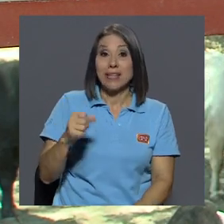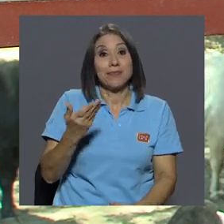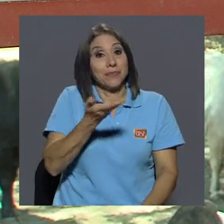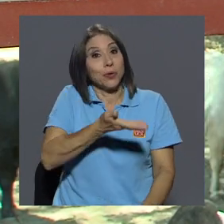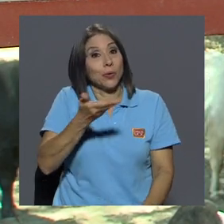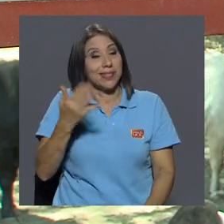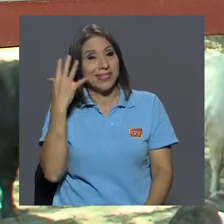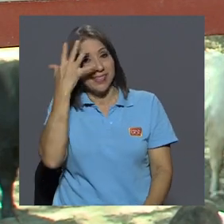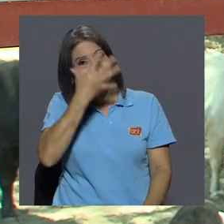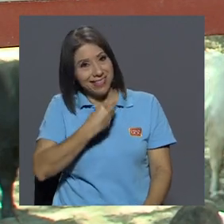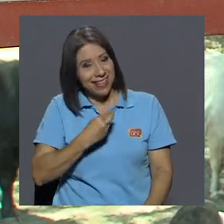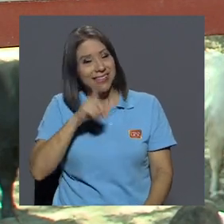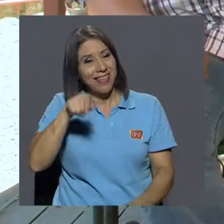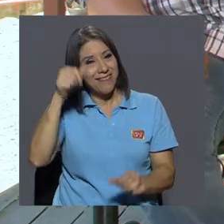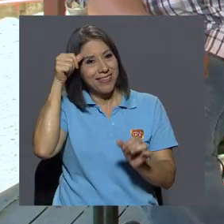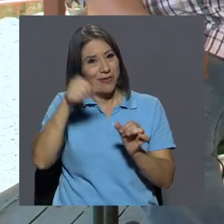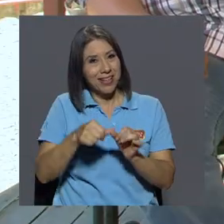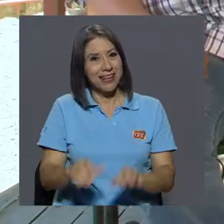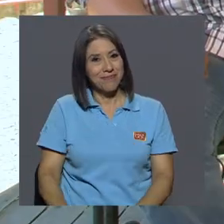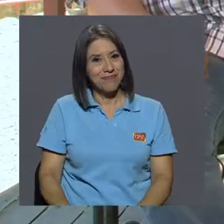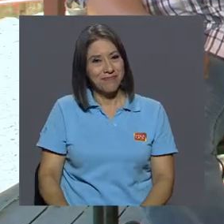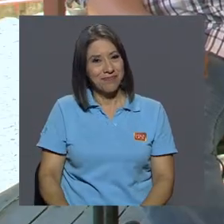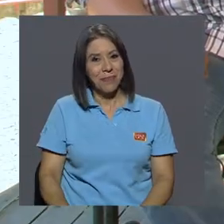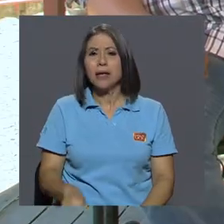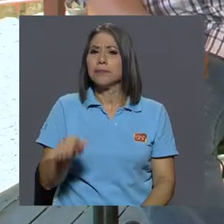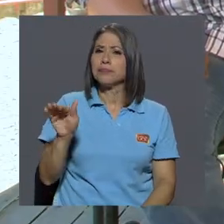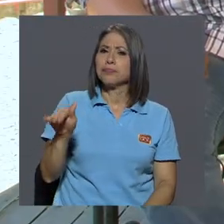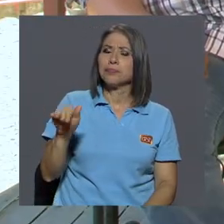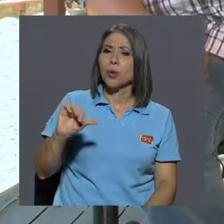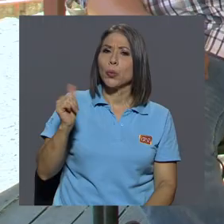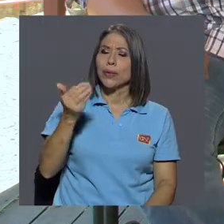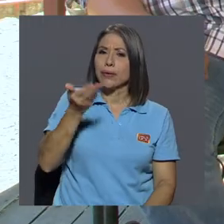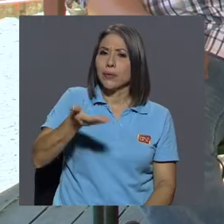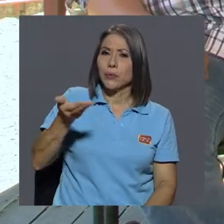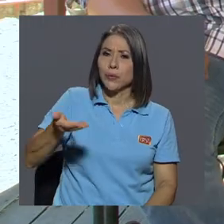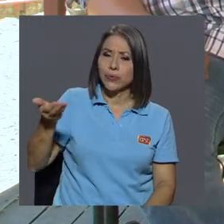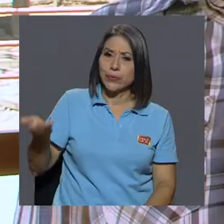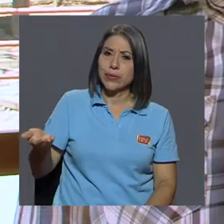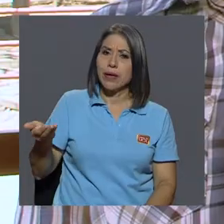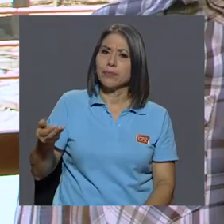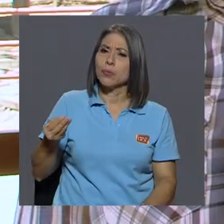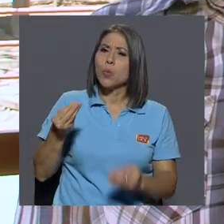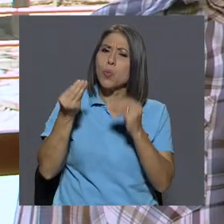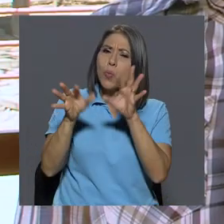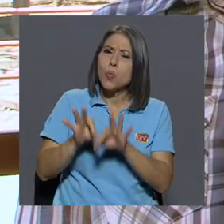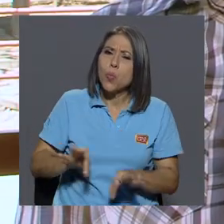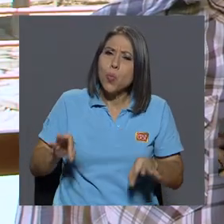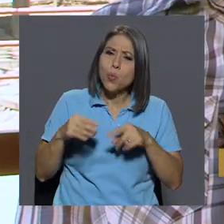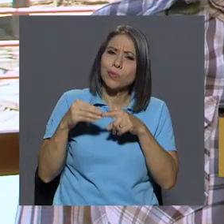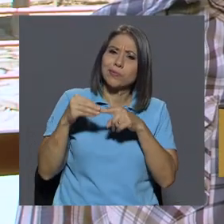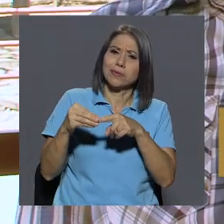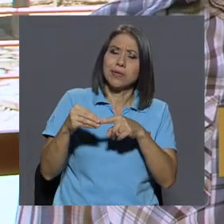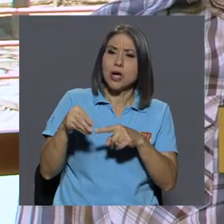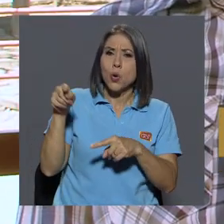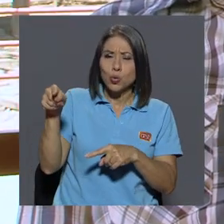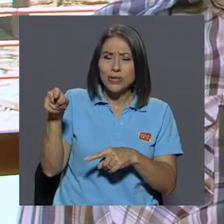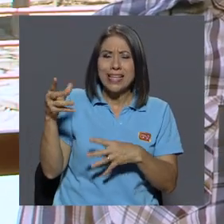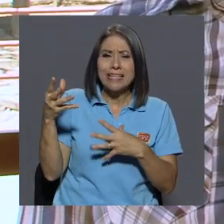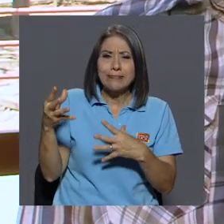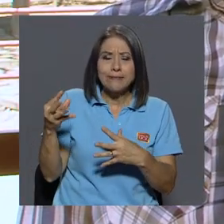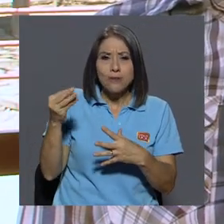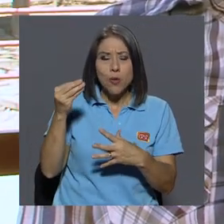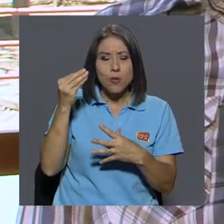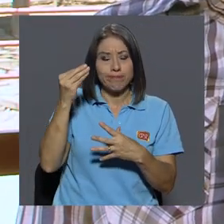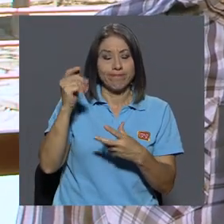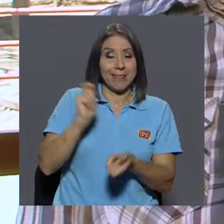cosas lindas que hay que recordar. Don Jorge, y hay otra cosa que es muy significativa y que a usted le golpea fuertemente y le cambia